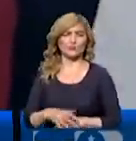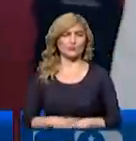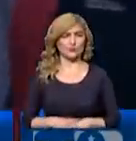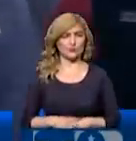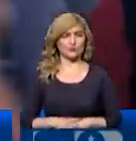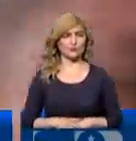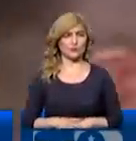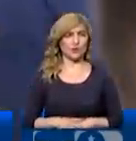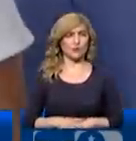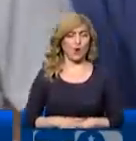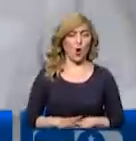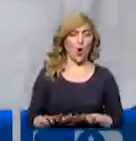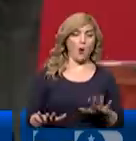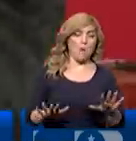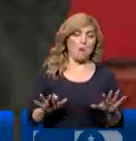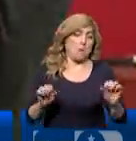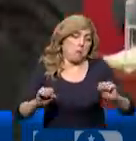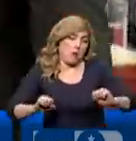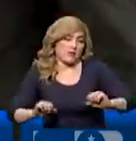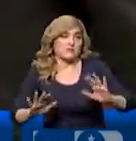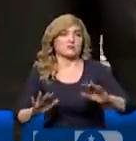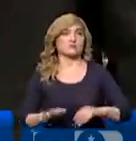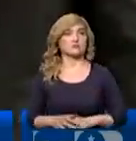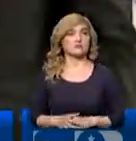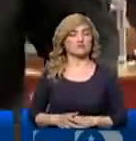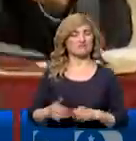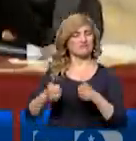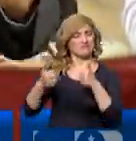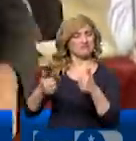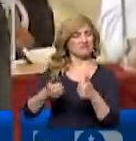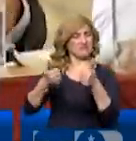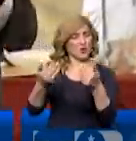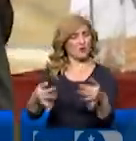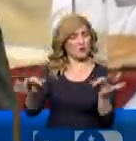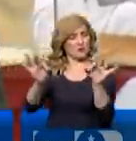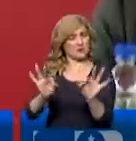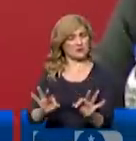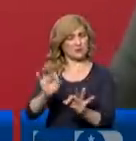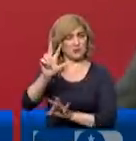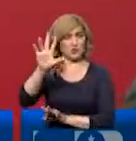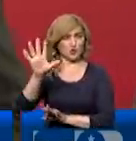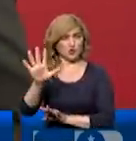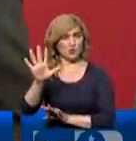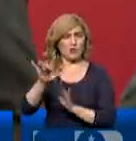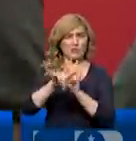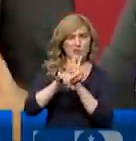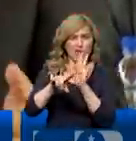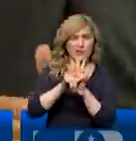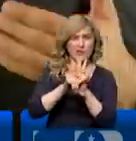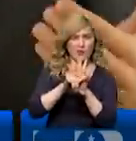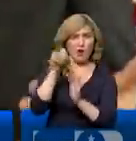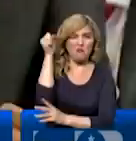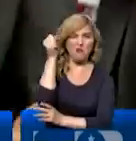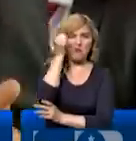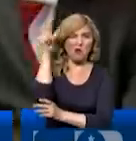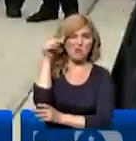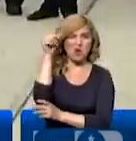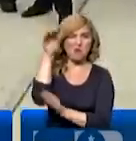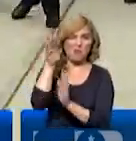descartó esa posibilidad. Además, dijo que no cree que el candidato oficialista obtendrá malos números pese a la baja popularidad del